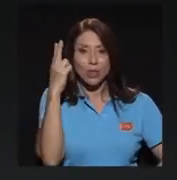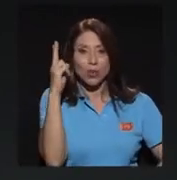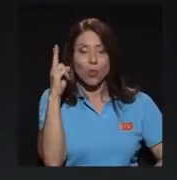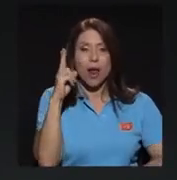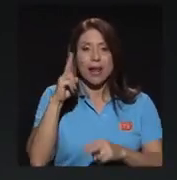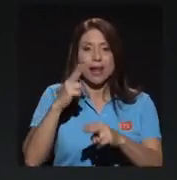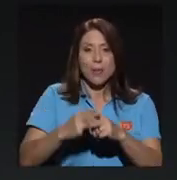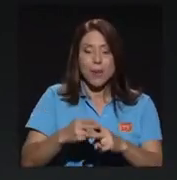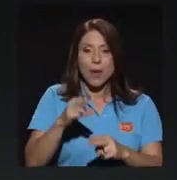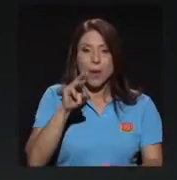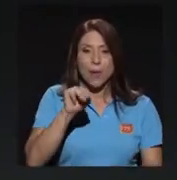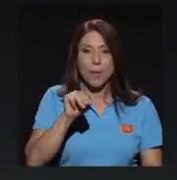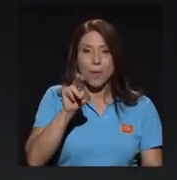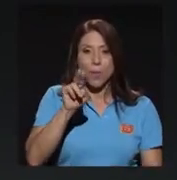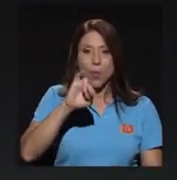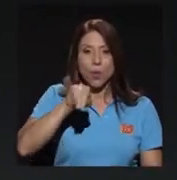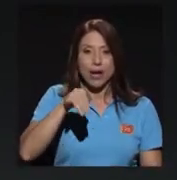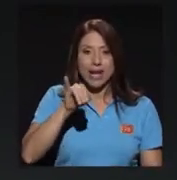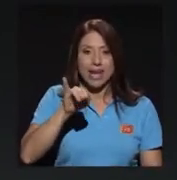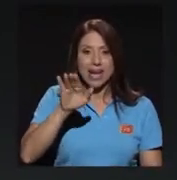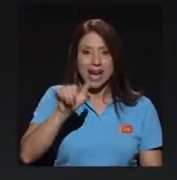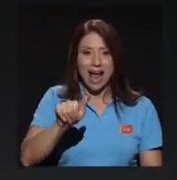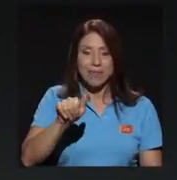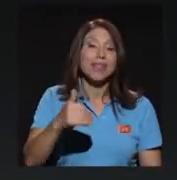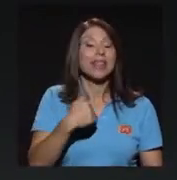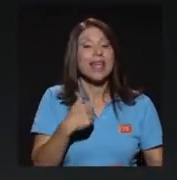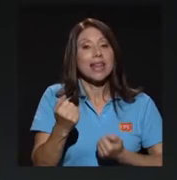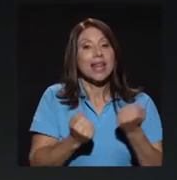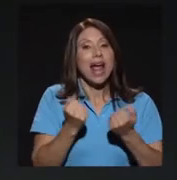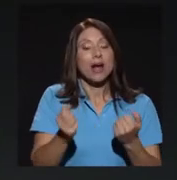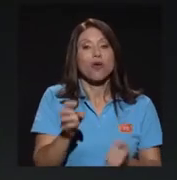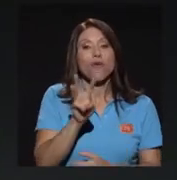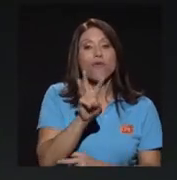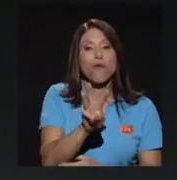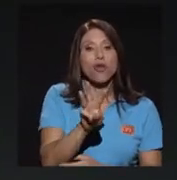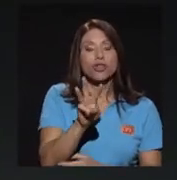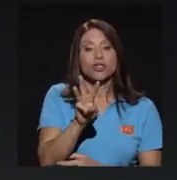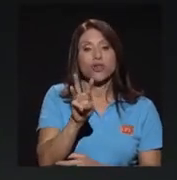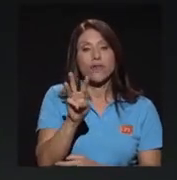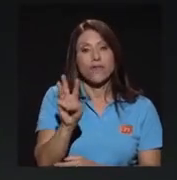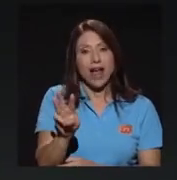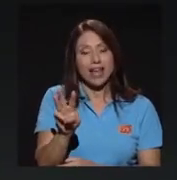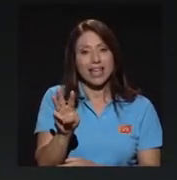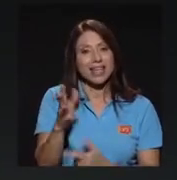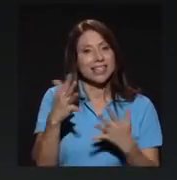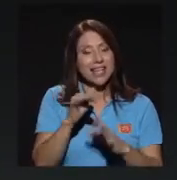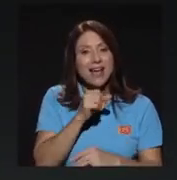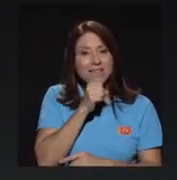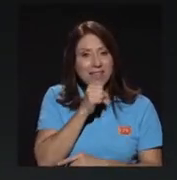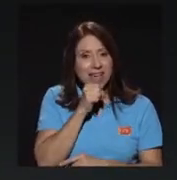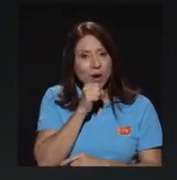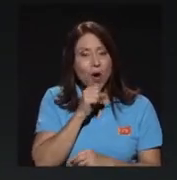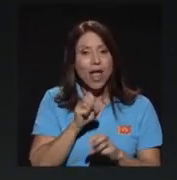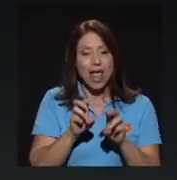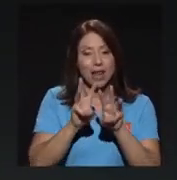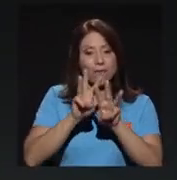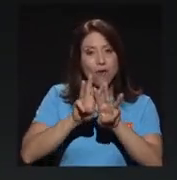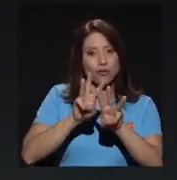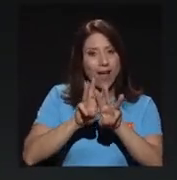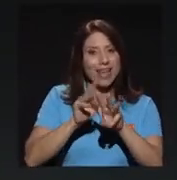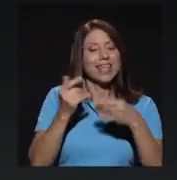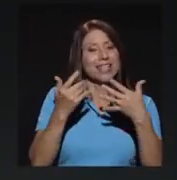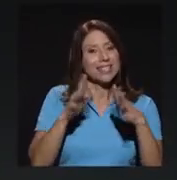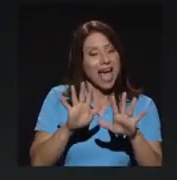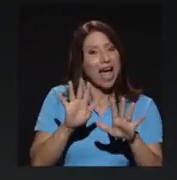volkswagen ella un poquito viejo es más el volkswagen ya se dejó se descontinuó